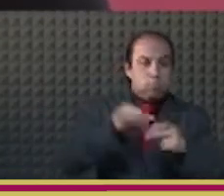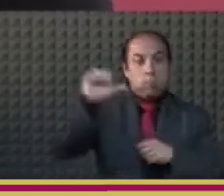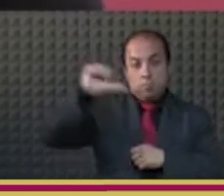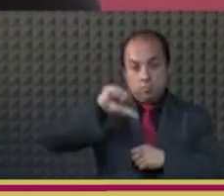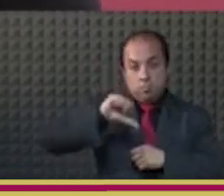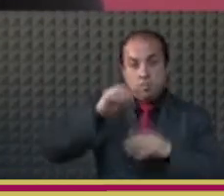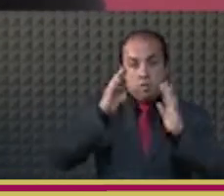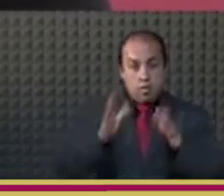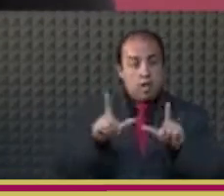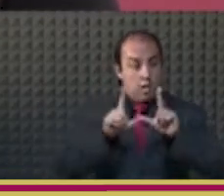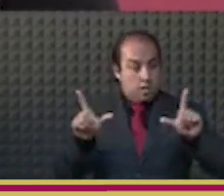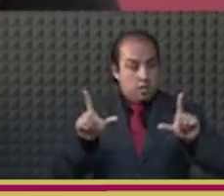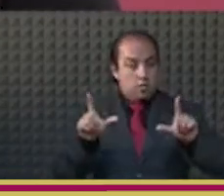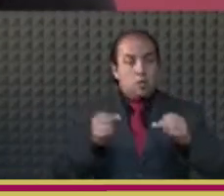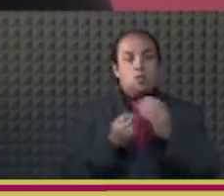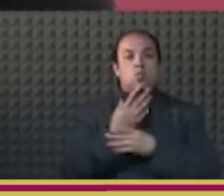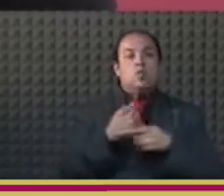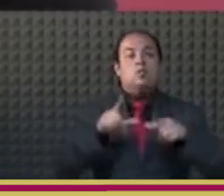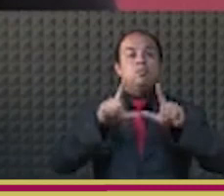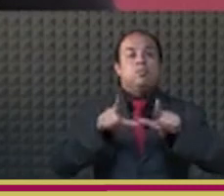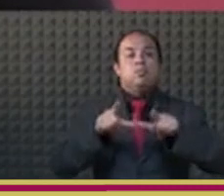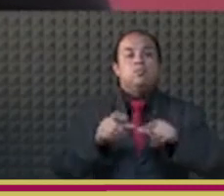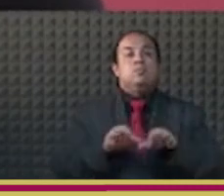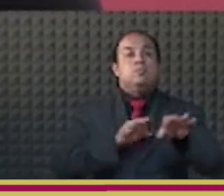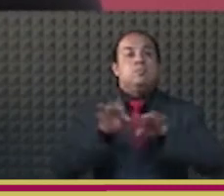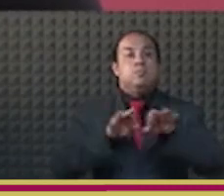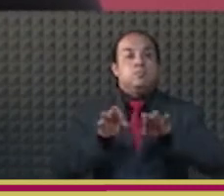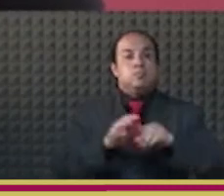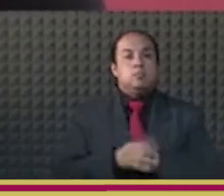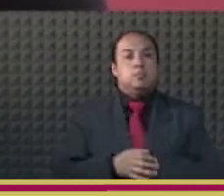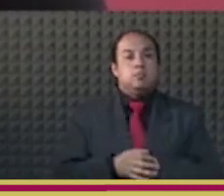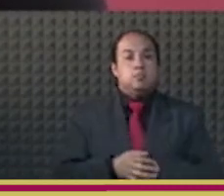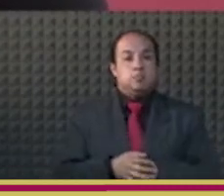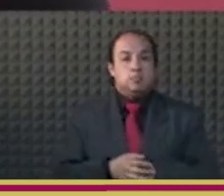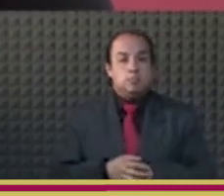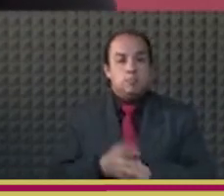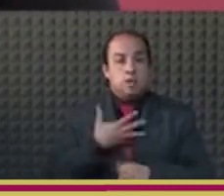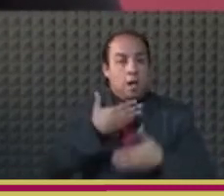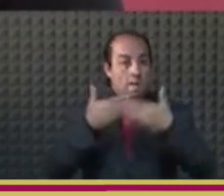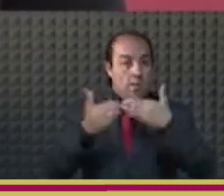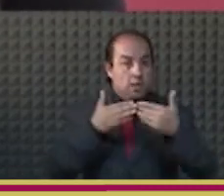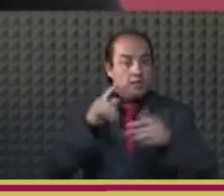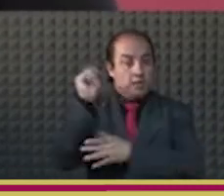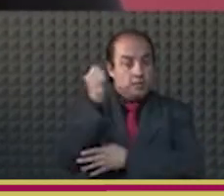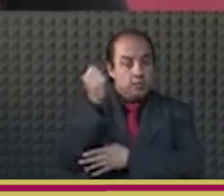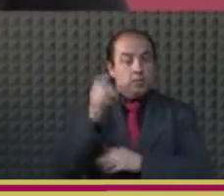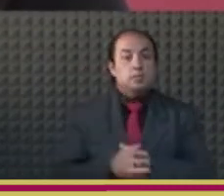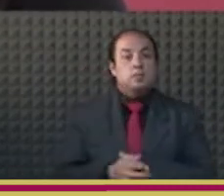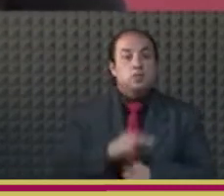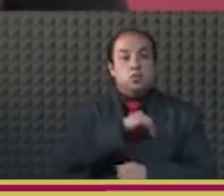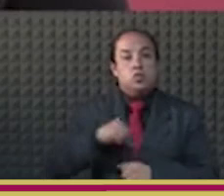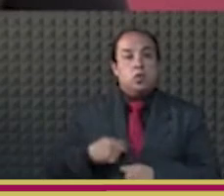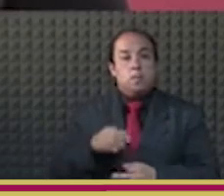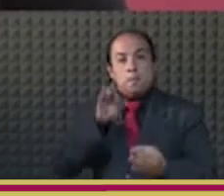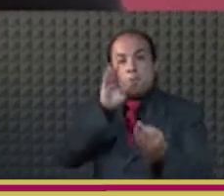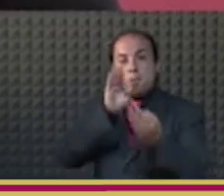hoy ya está listo el nuevo portal del empleo. A través de la modernización tecnológica vamos a